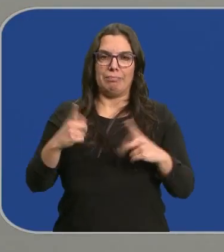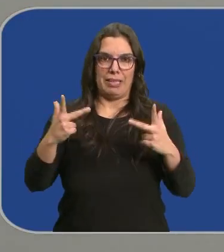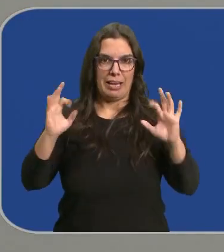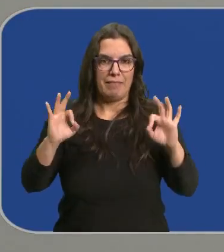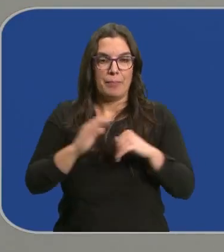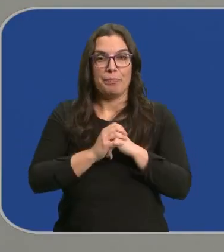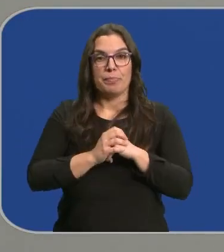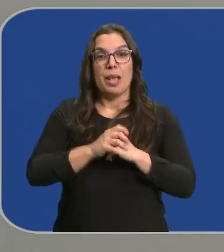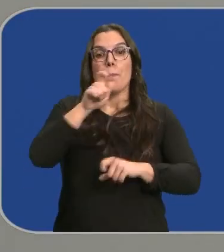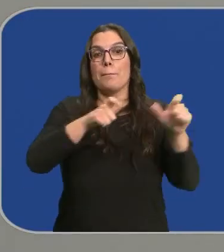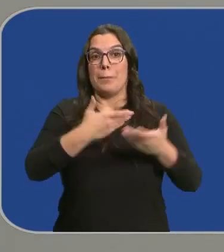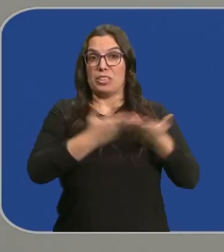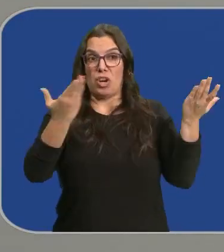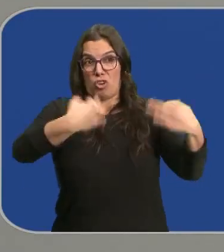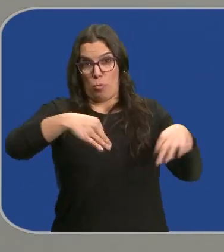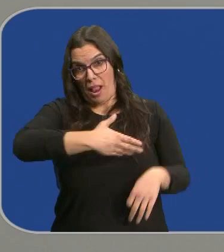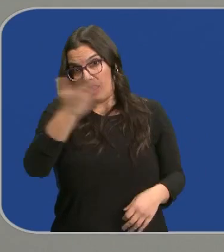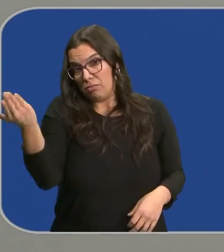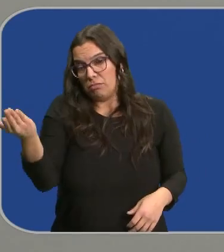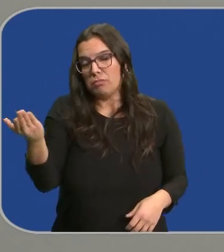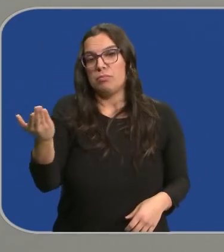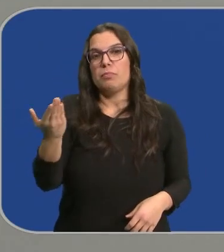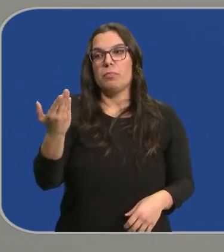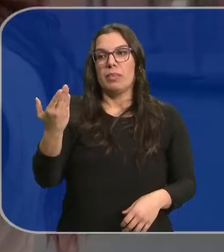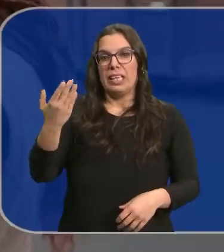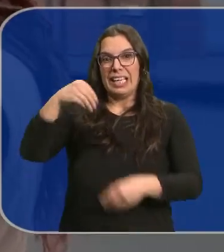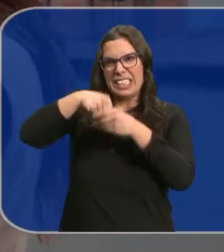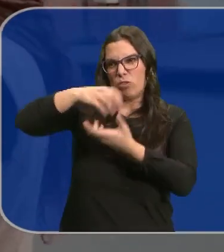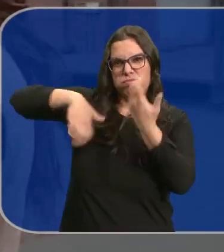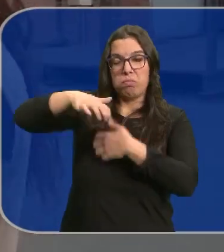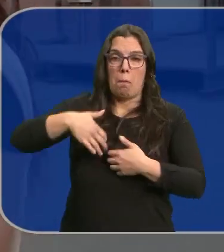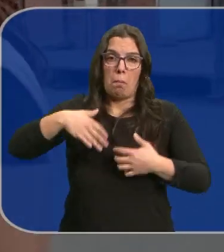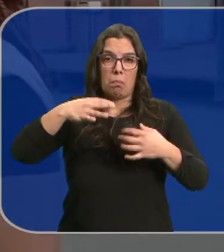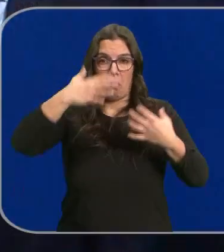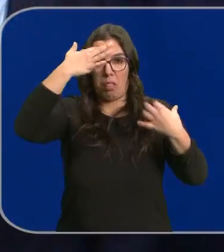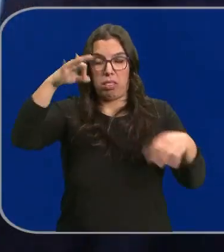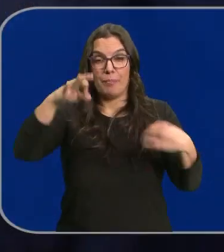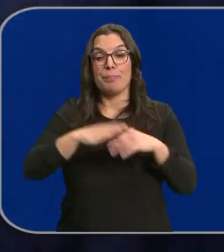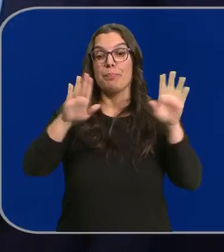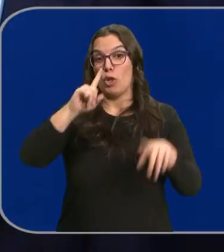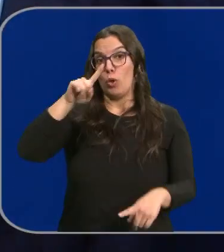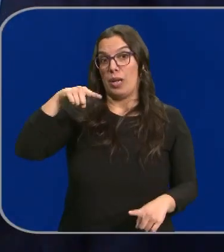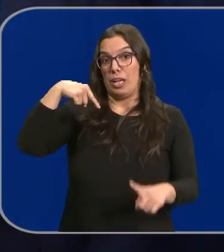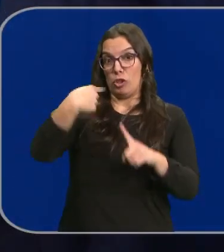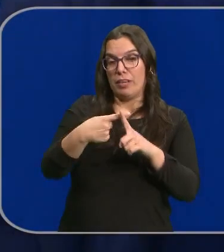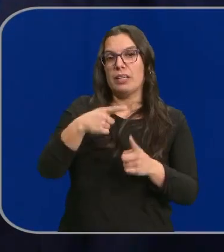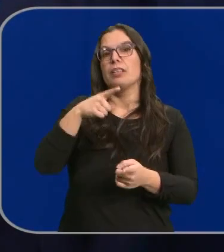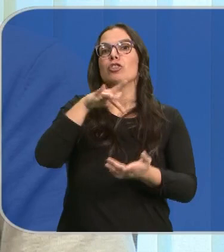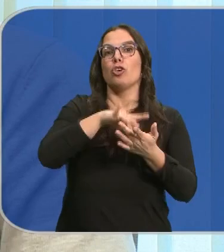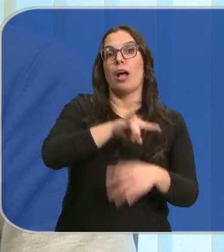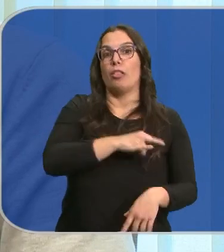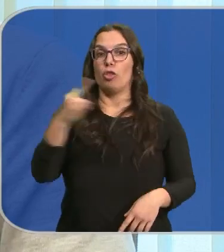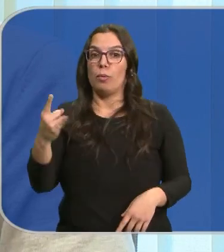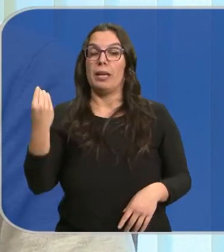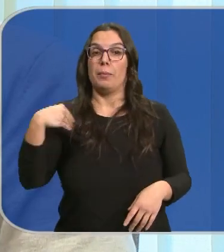el ciudadano de calle no percibe tanto esas riñas internas. Pero en 2023 la cita es doble. No solemos extrapolar los